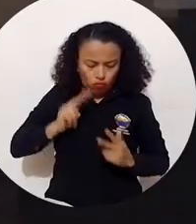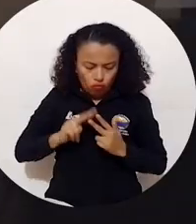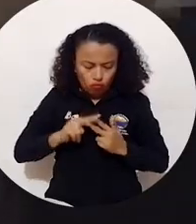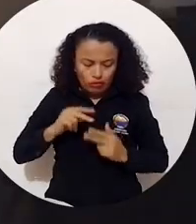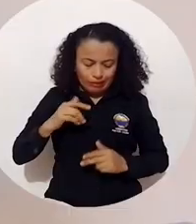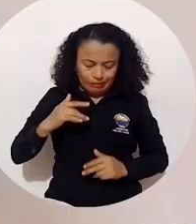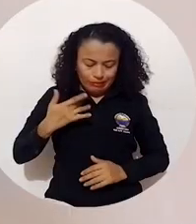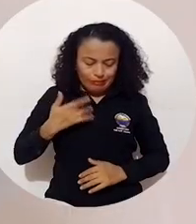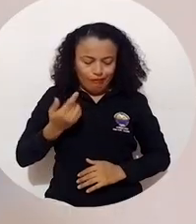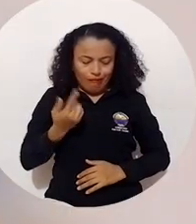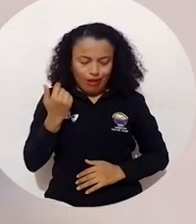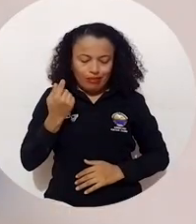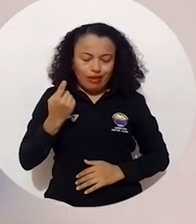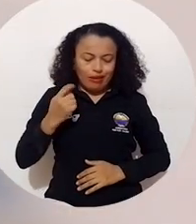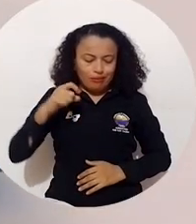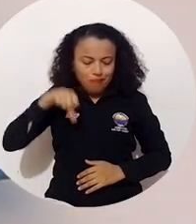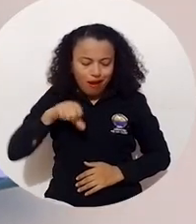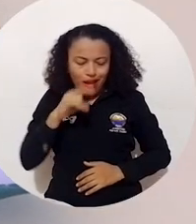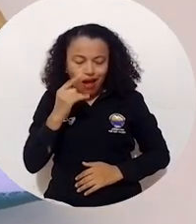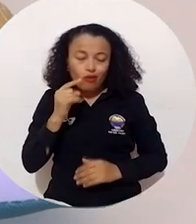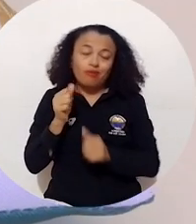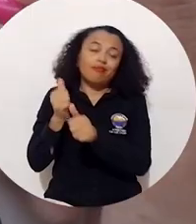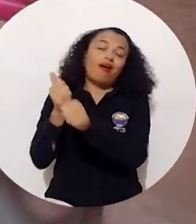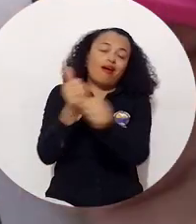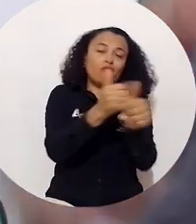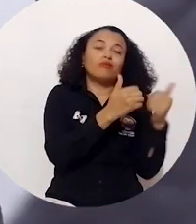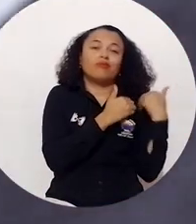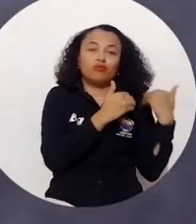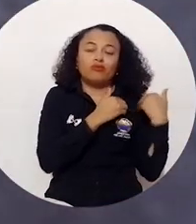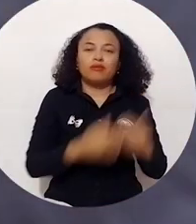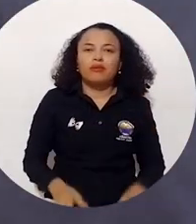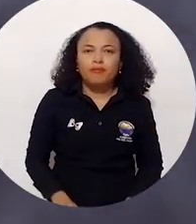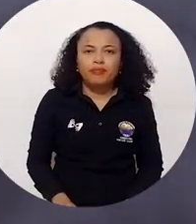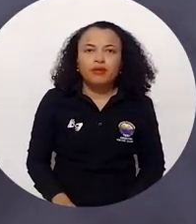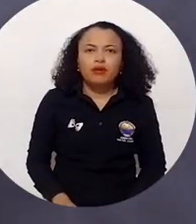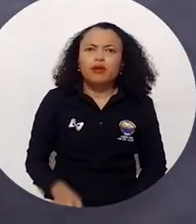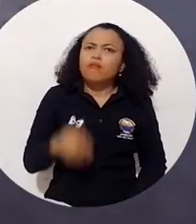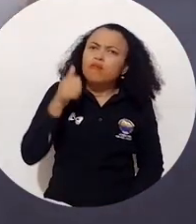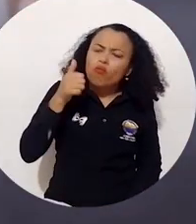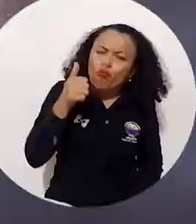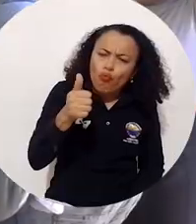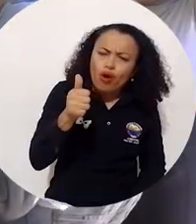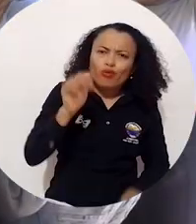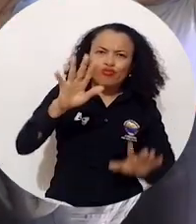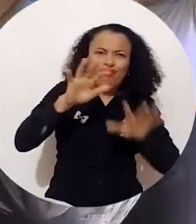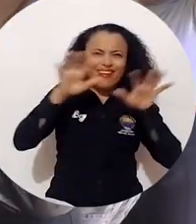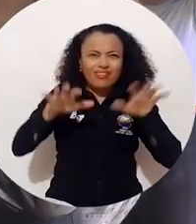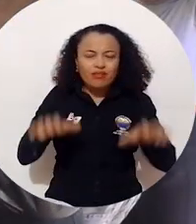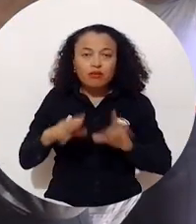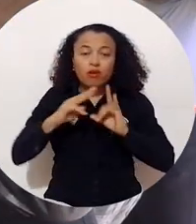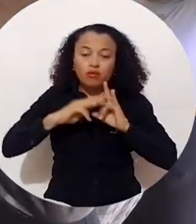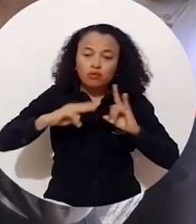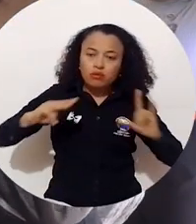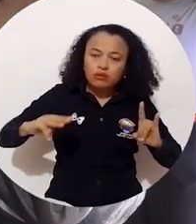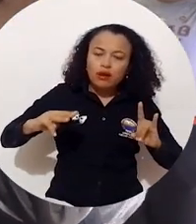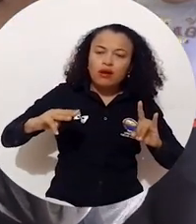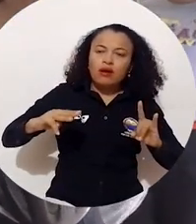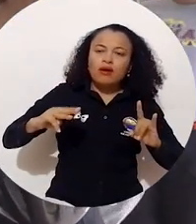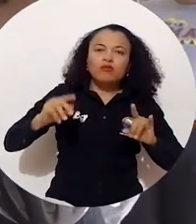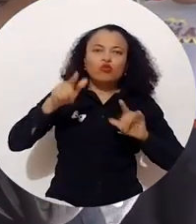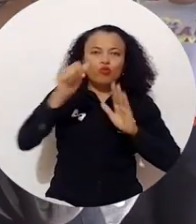identificar que no estamos bien también es un ejercicio de todos. Me parece muy bueno la actividad que está haciendo la Universidad Magdalena con